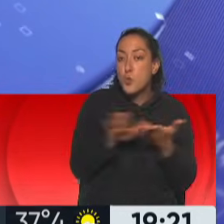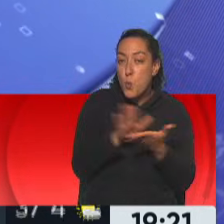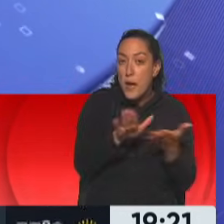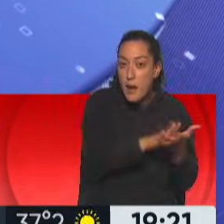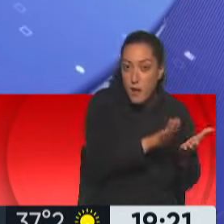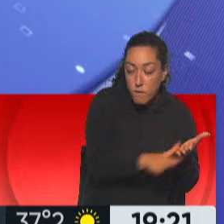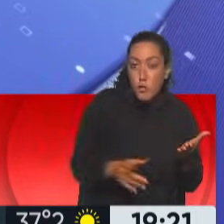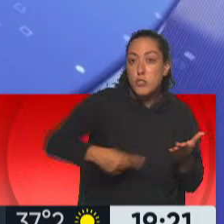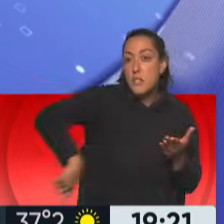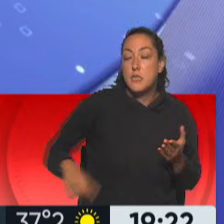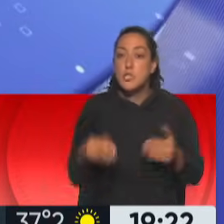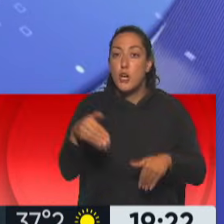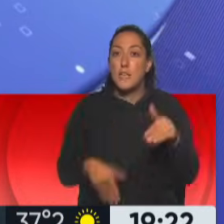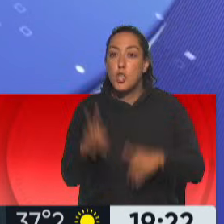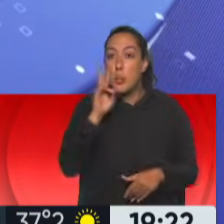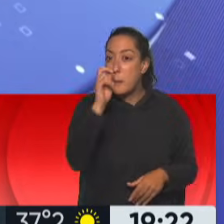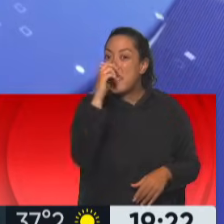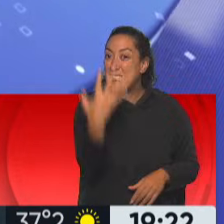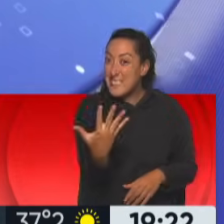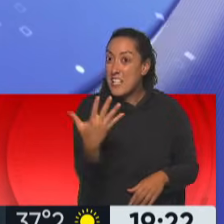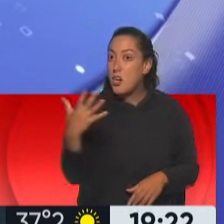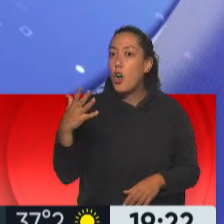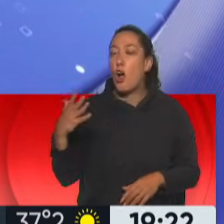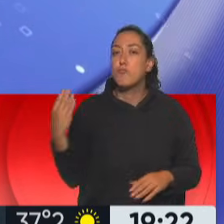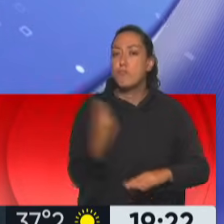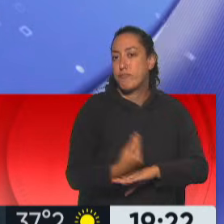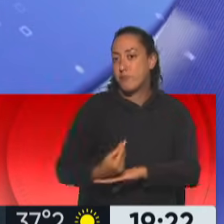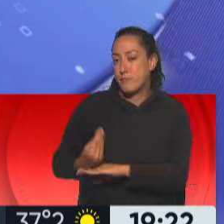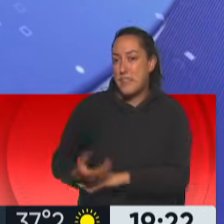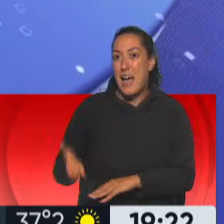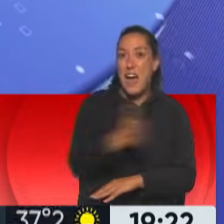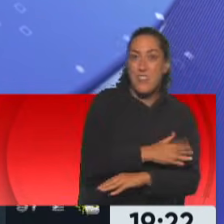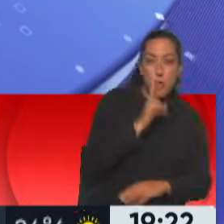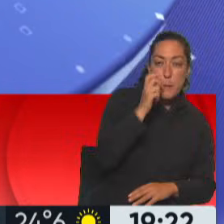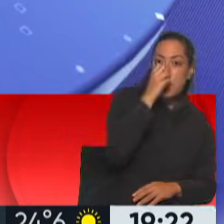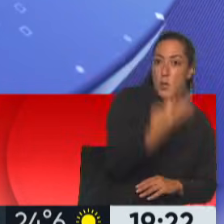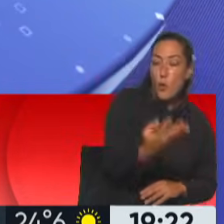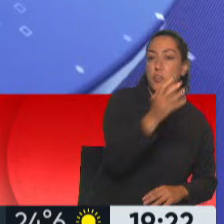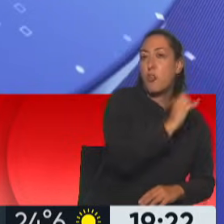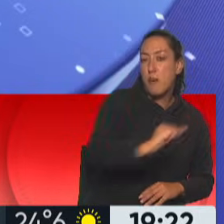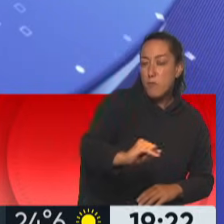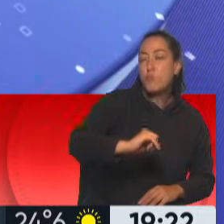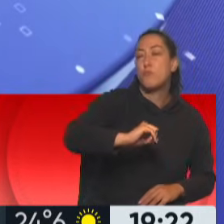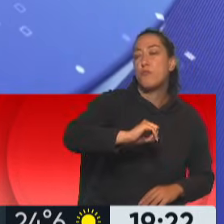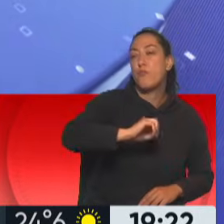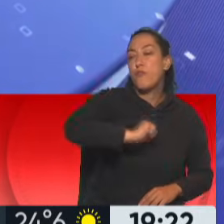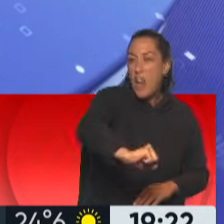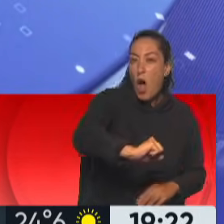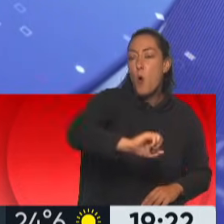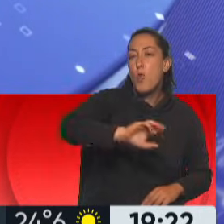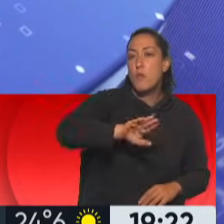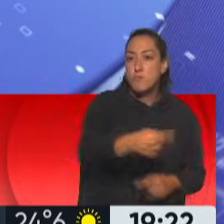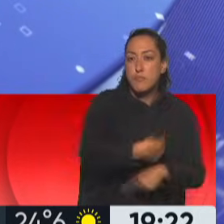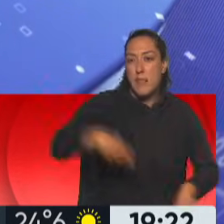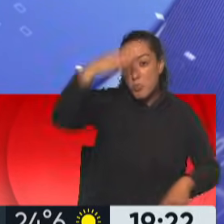surgen de la elección del 2025, que fue después de la del 2024, con las denuncias de fraude y de Edmundo González Urrutia, que